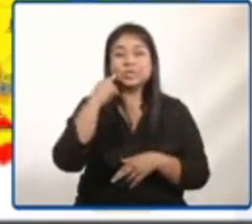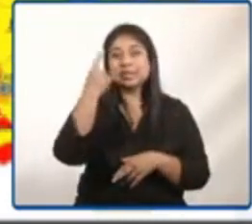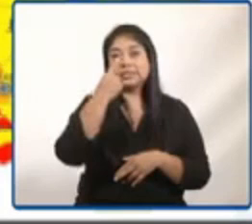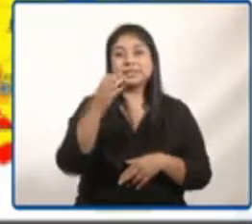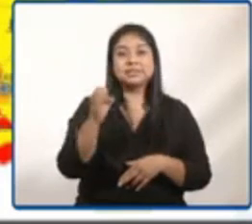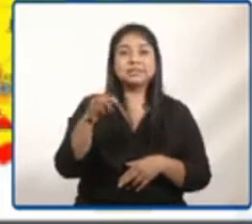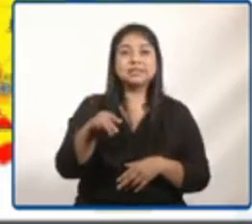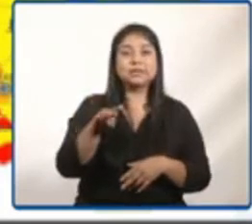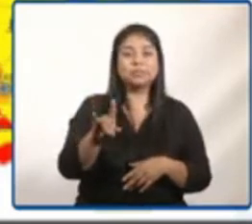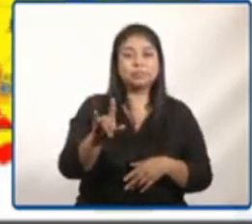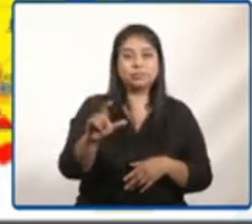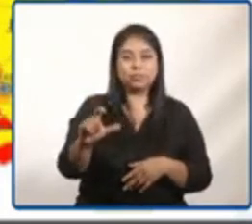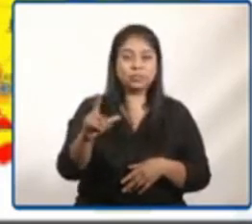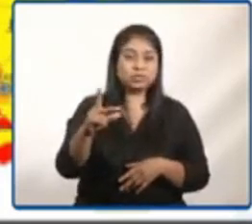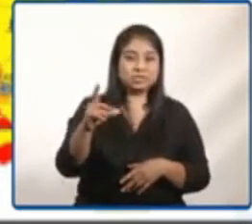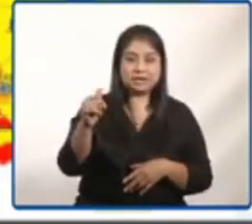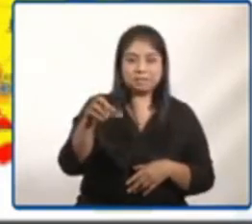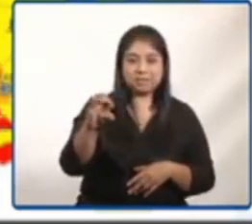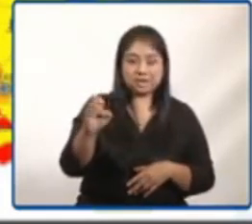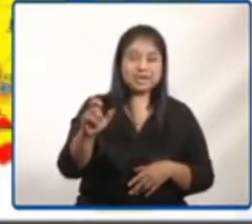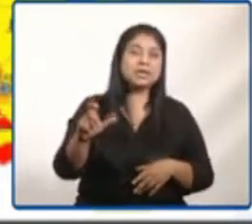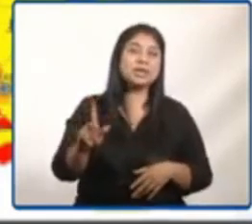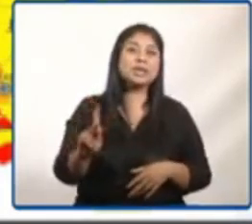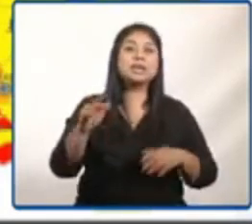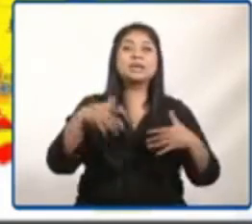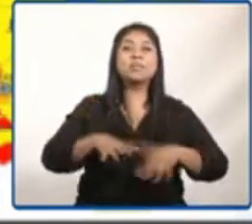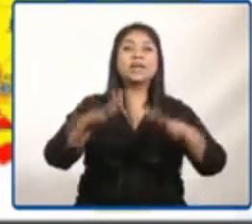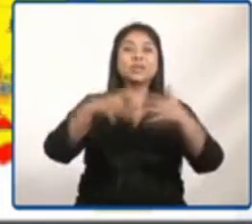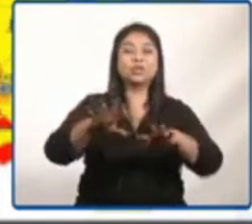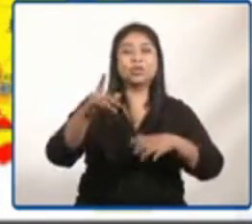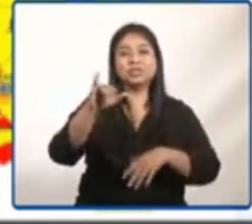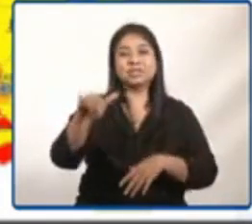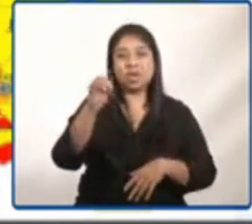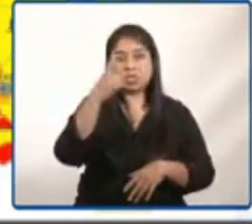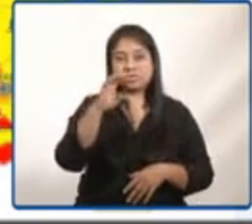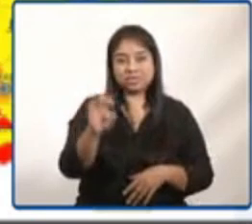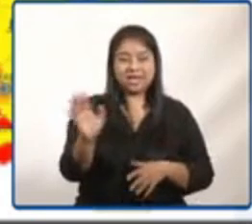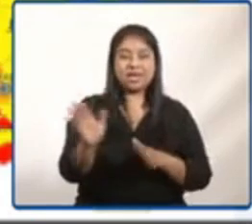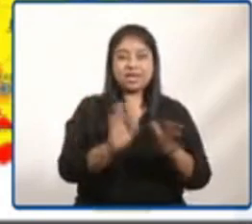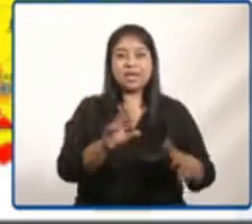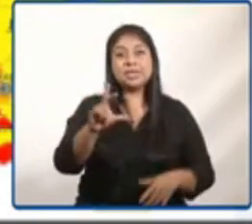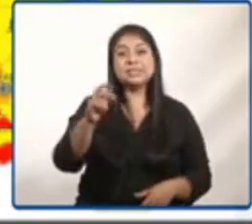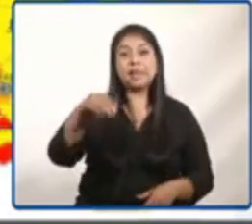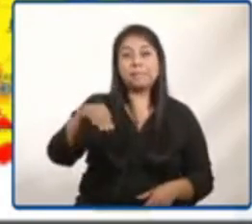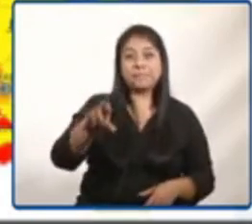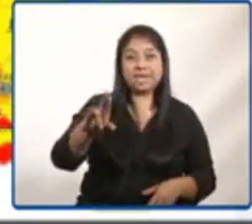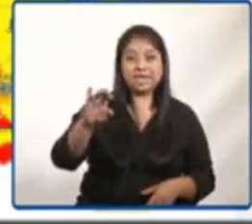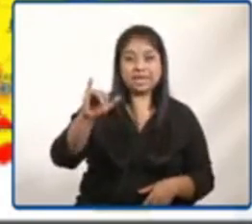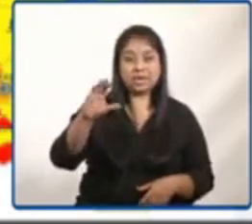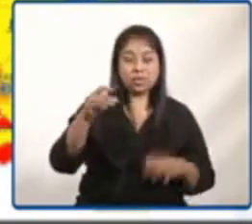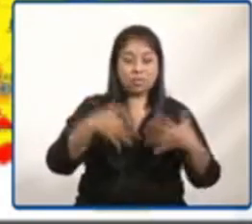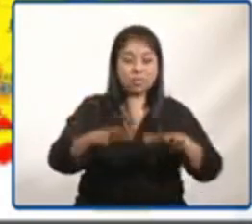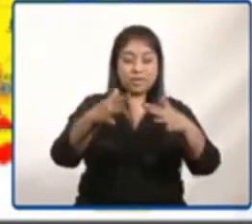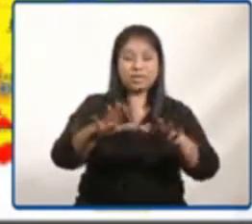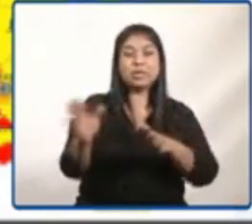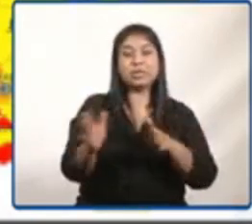de San José, en la playa pública también en el área del puerto de Champerico, en Santiago, Atitlán, y los